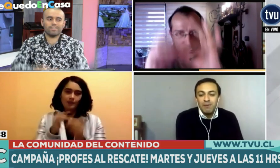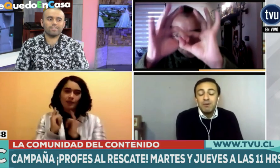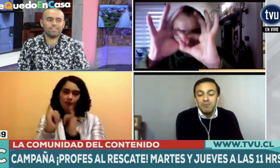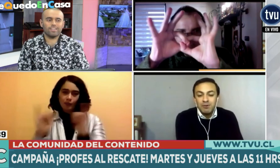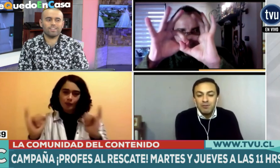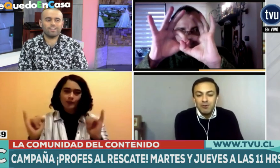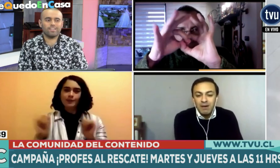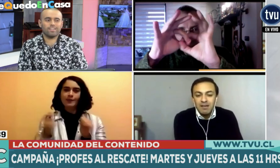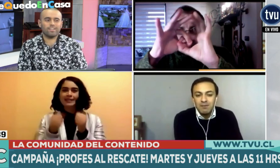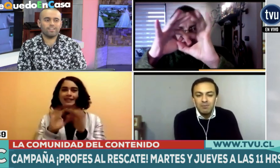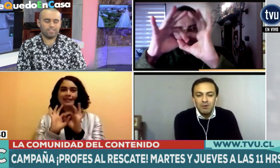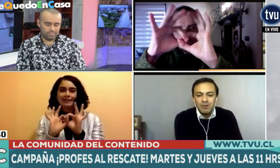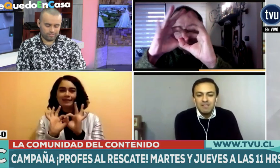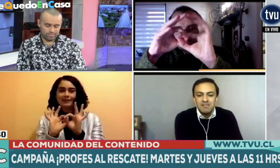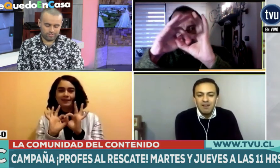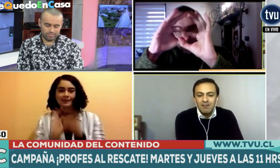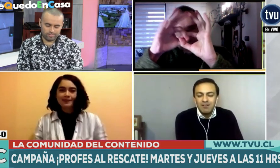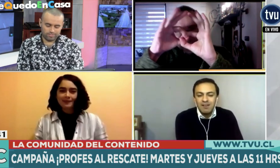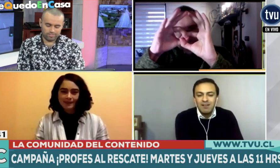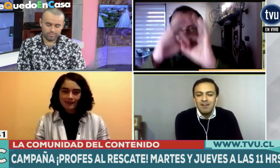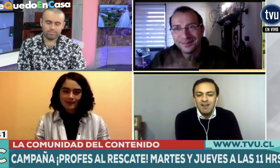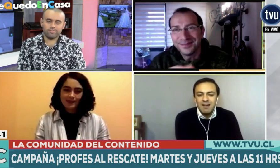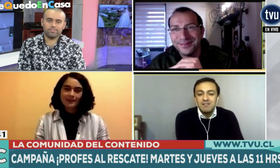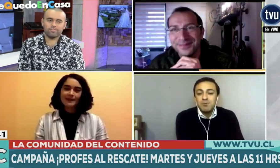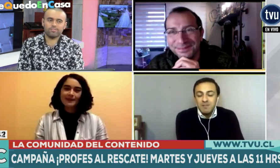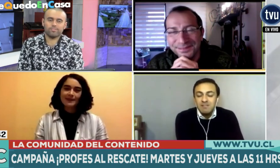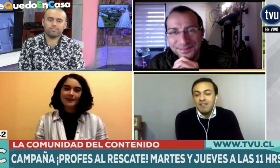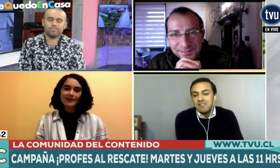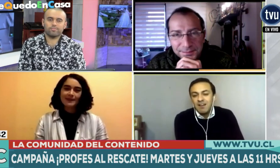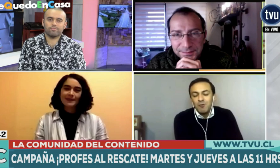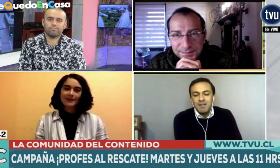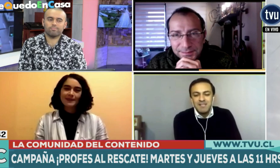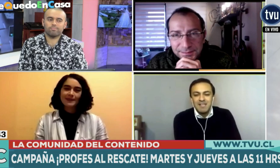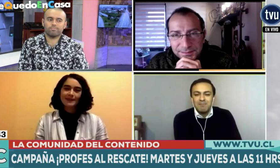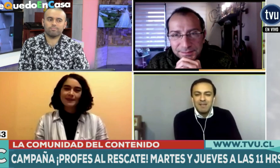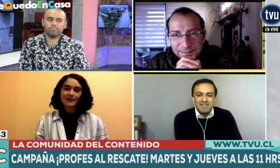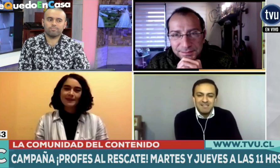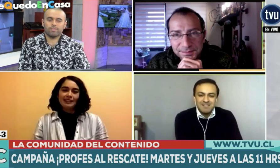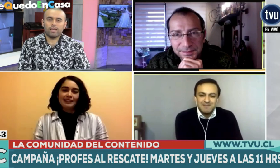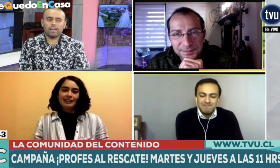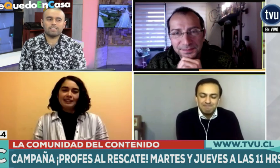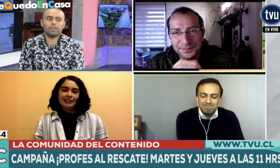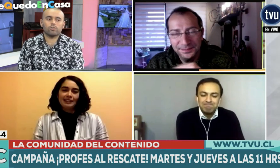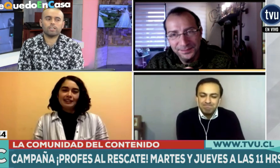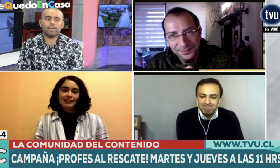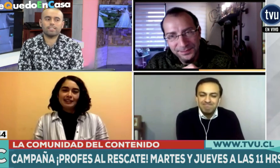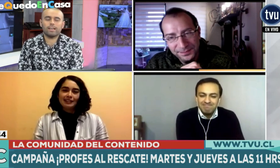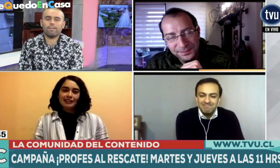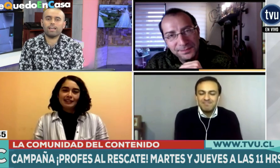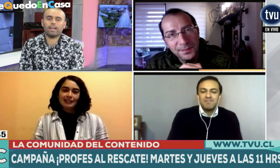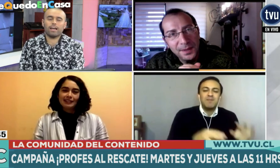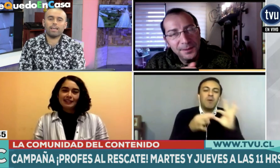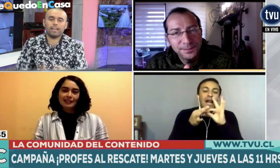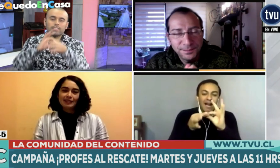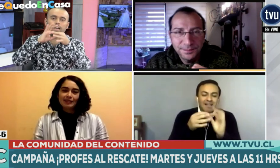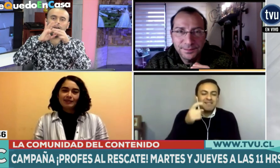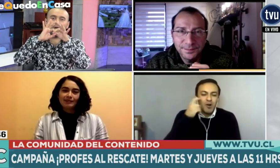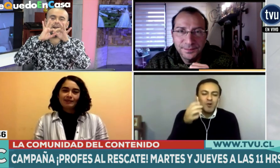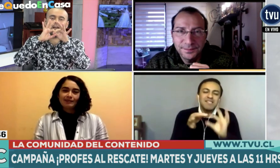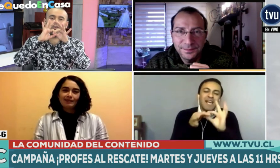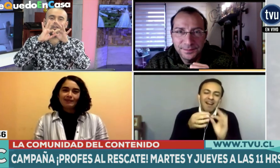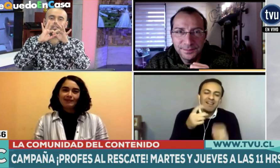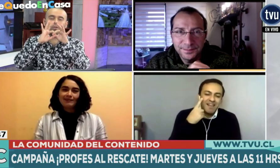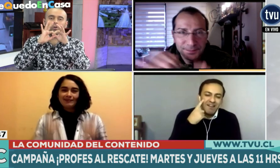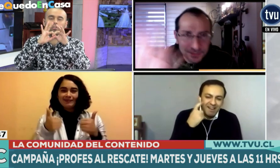informar, perdón, por informar y por lo que sea, creo que hacen por visibilizar la lengua de señas también, gracias. Gracias, José, gracias, Valesca y gracias,